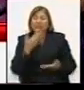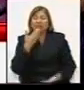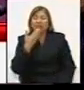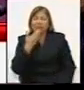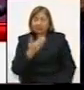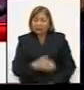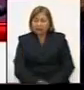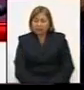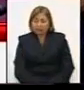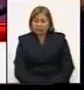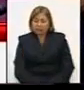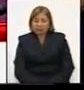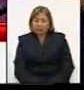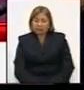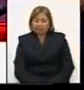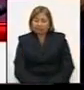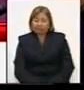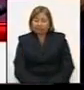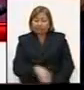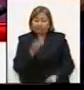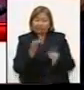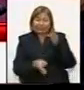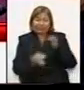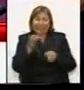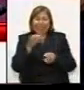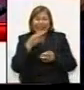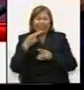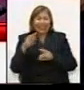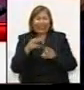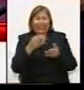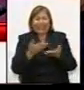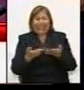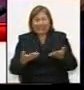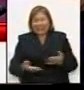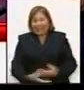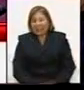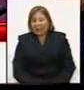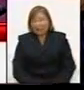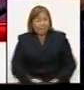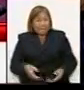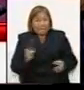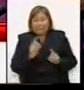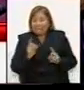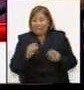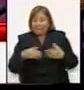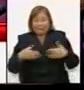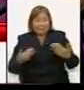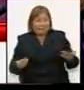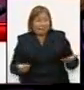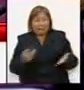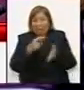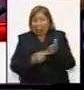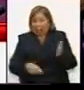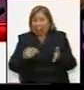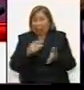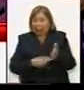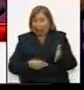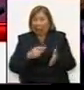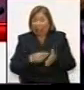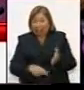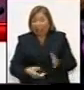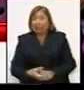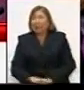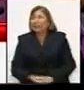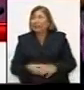¿De los jueces Ríos, tipo el Callao? ¿Bajo esos jueces que tanto han criticado? O sea,